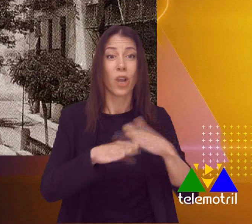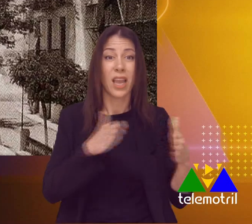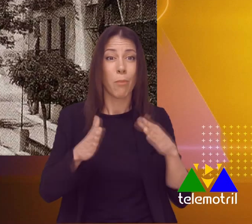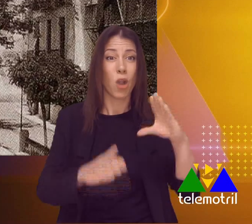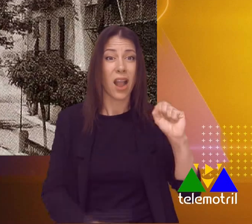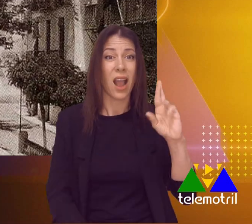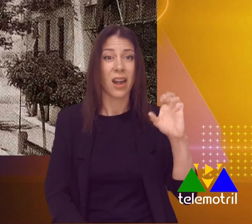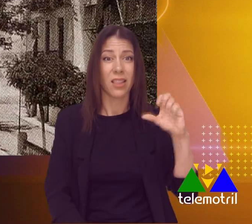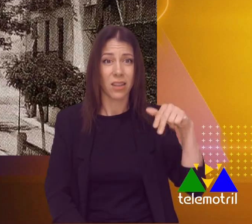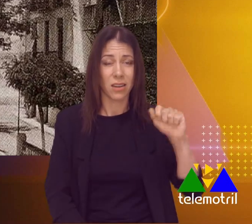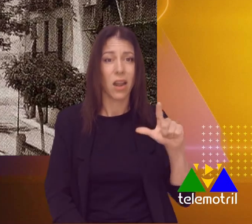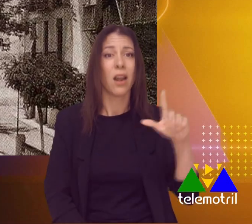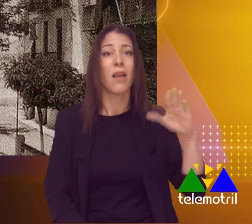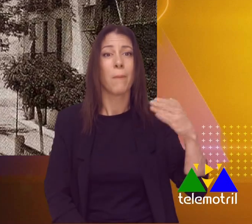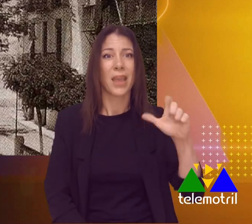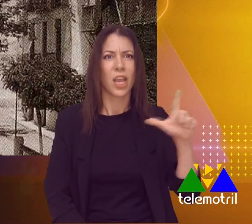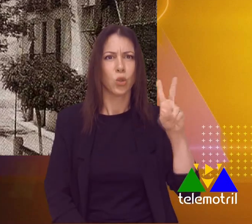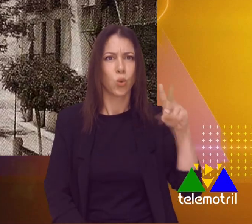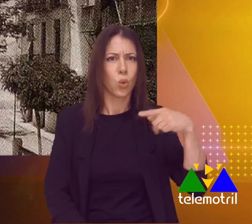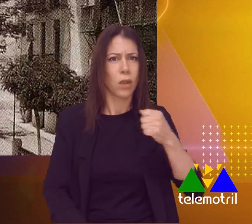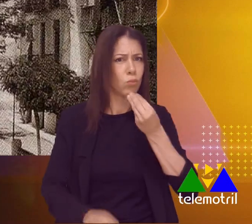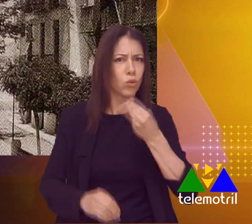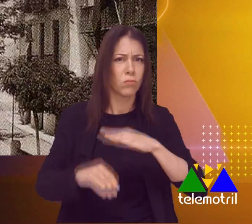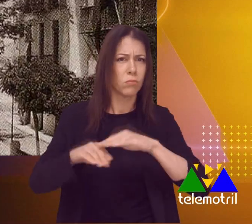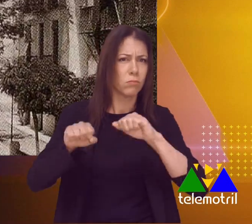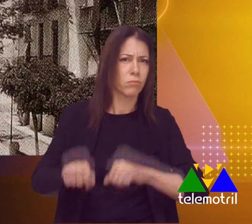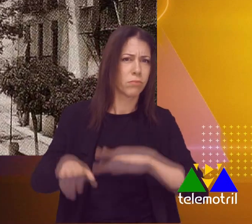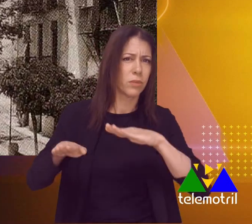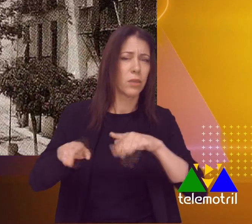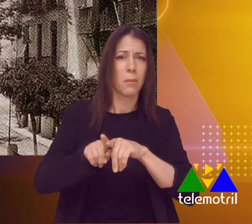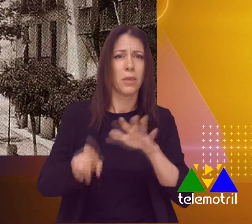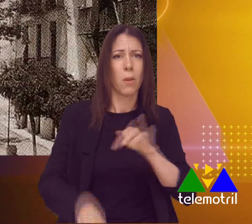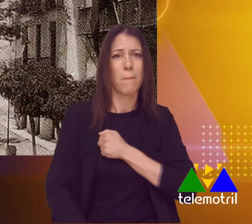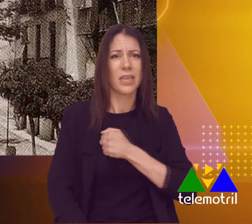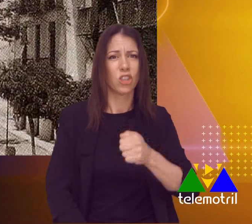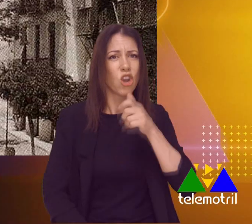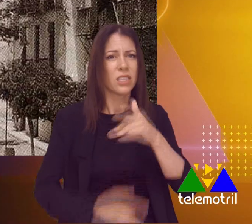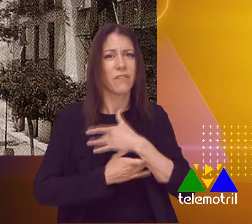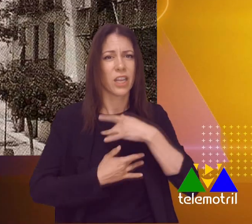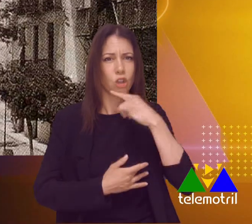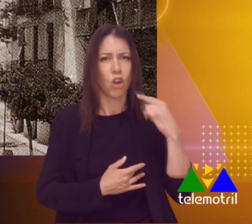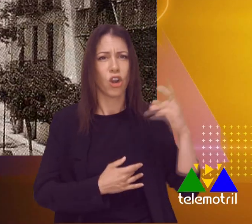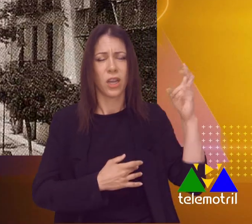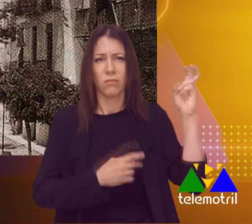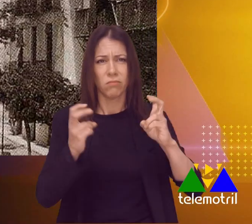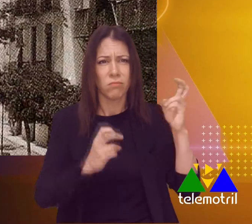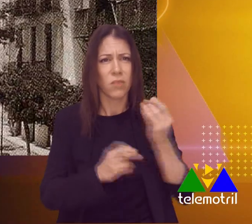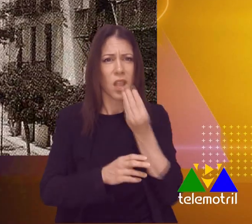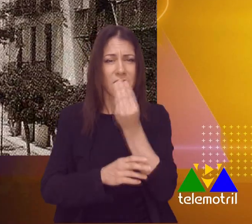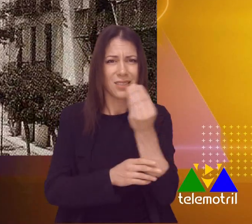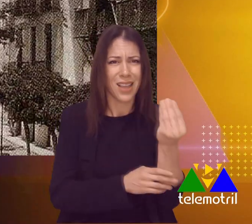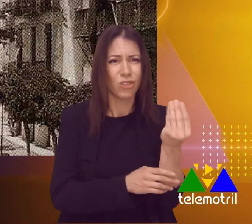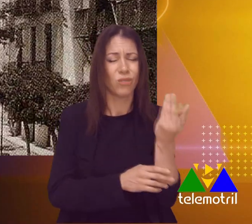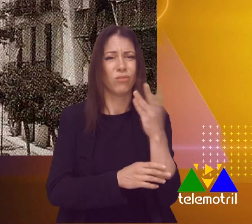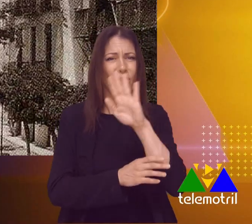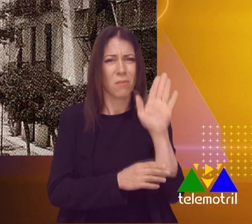pues muy devoto de la Virgen de los Dolores y elabora pues un modelo trayéndose reliquias y santos y imágenes